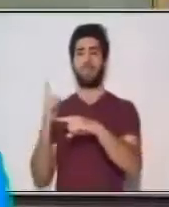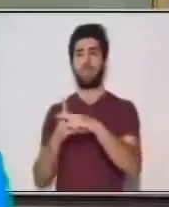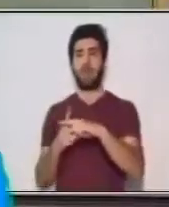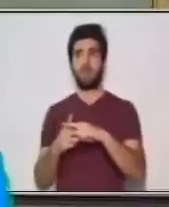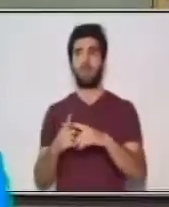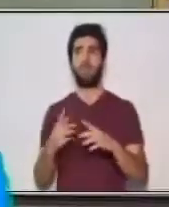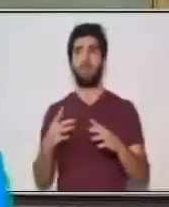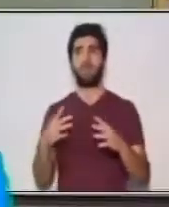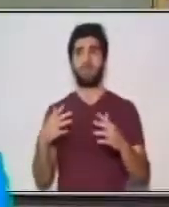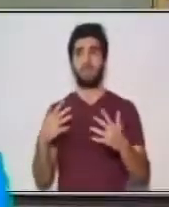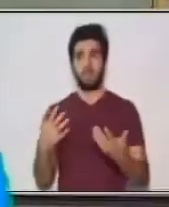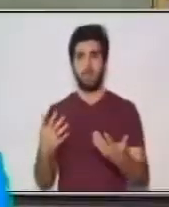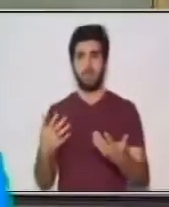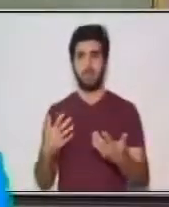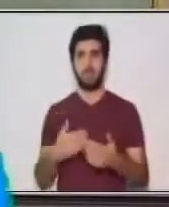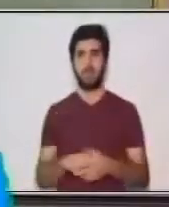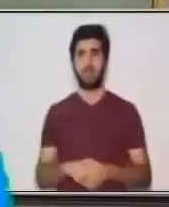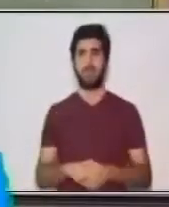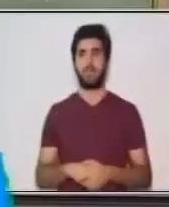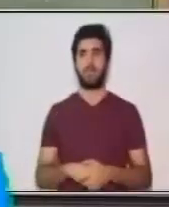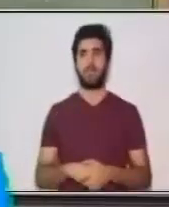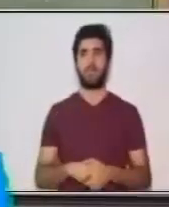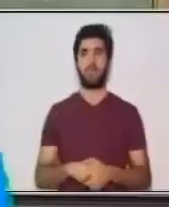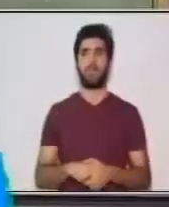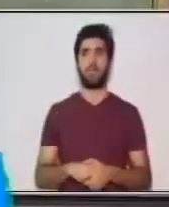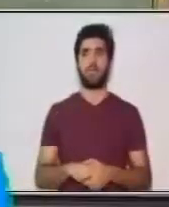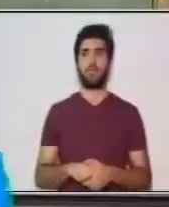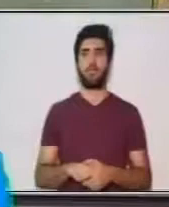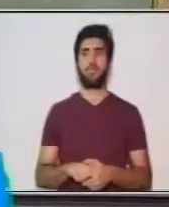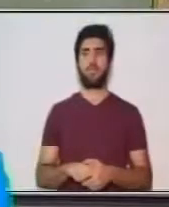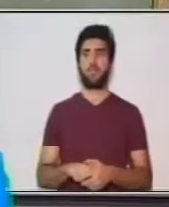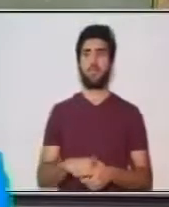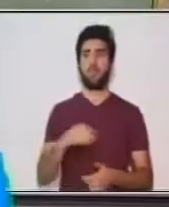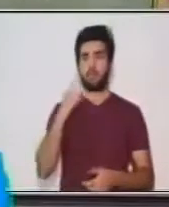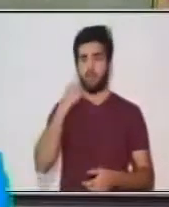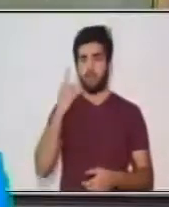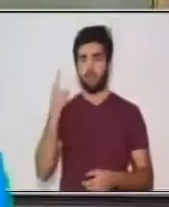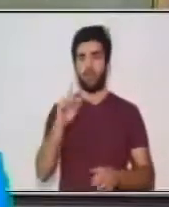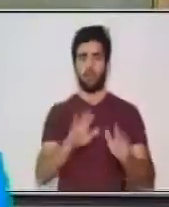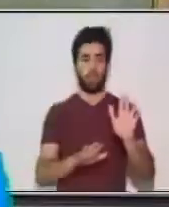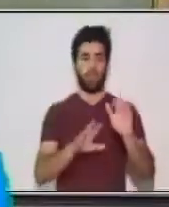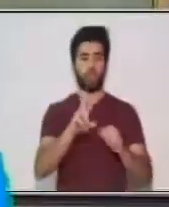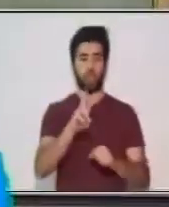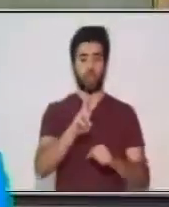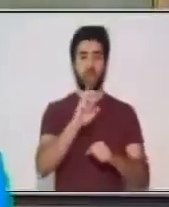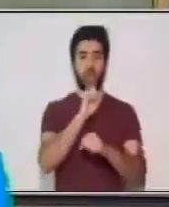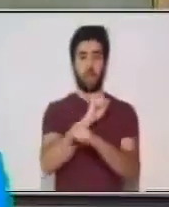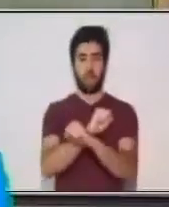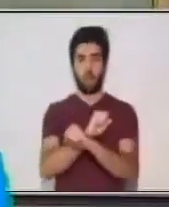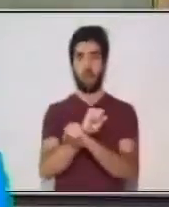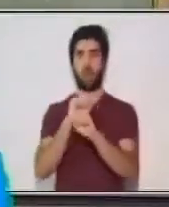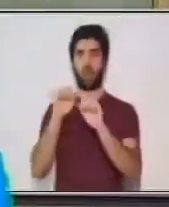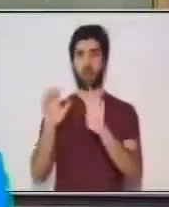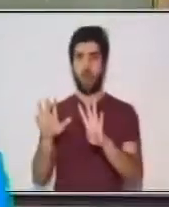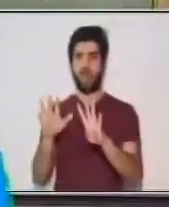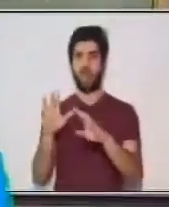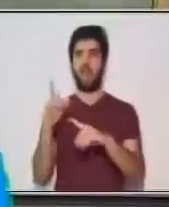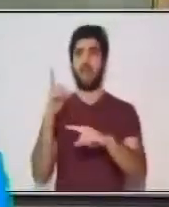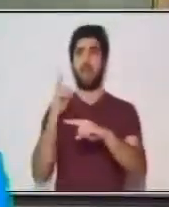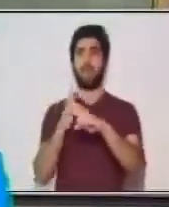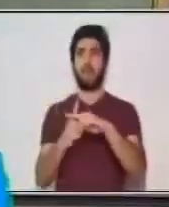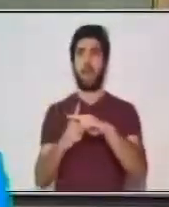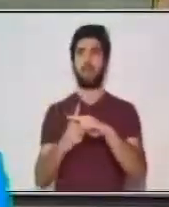12, muy bien, por 9, más, ¿qué número tocaría en el sumando? Si